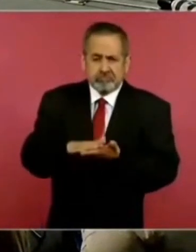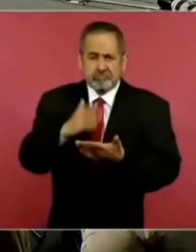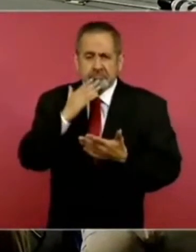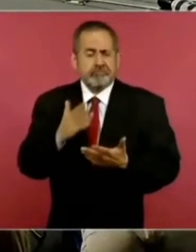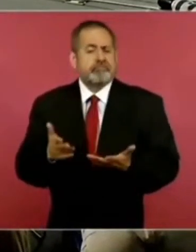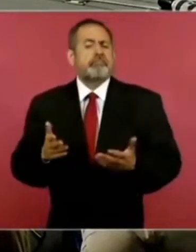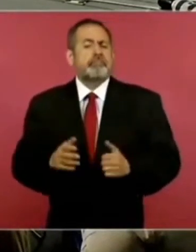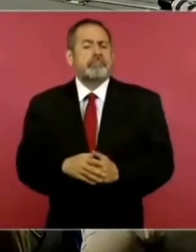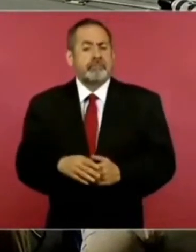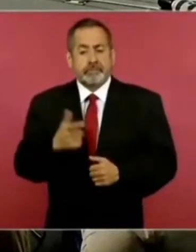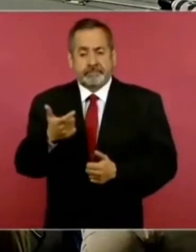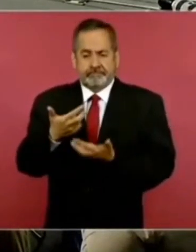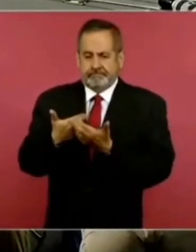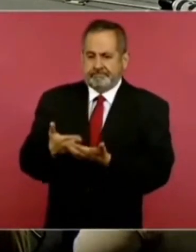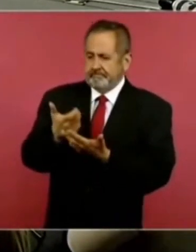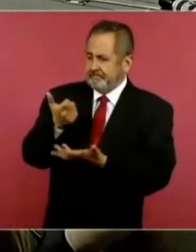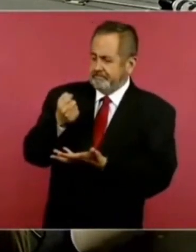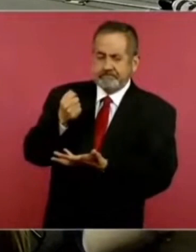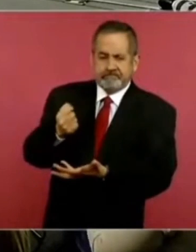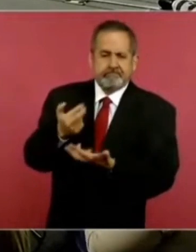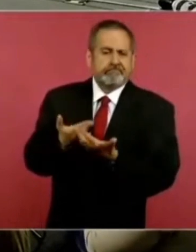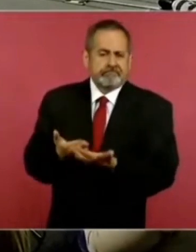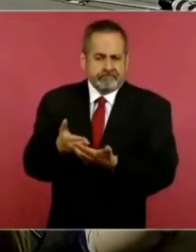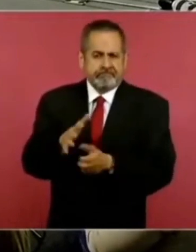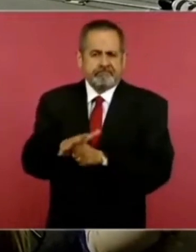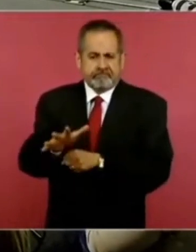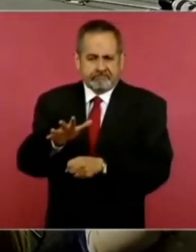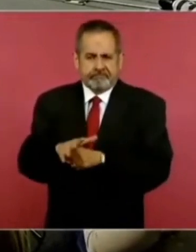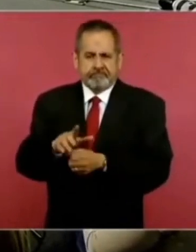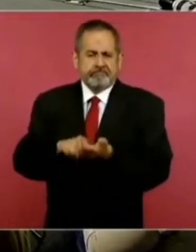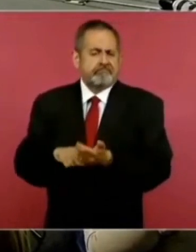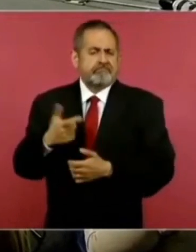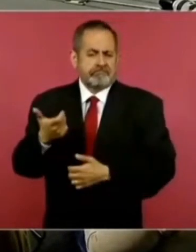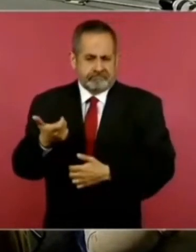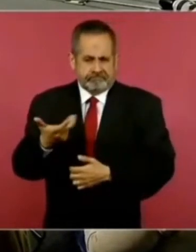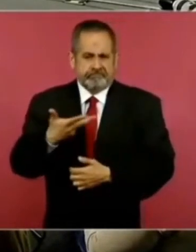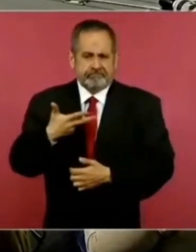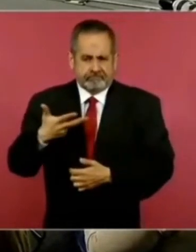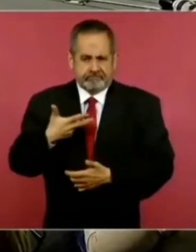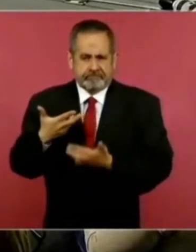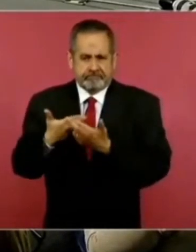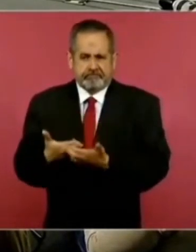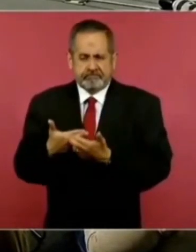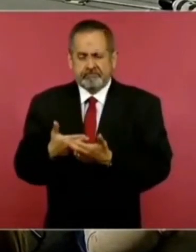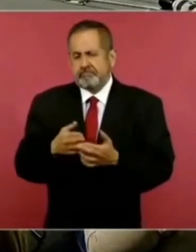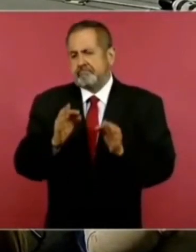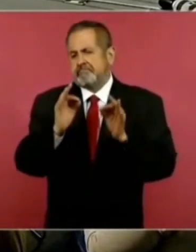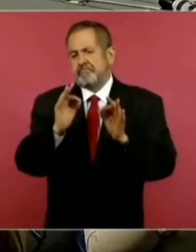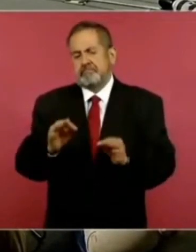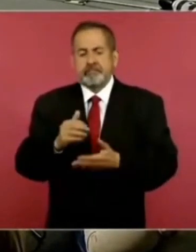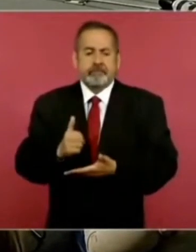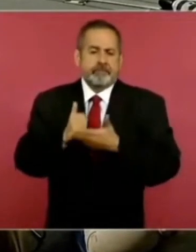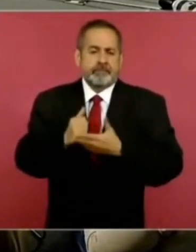Entonces tenemos finanzas públicas sanas. Eso nos ayuda, pero bueno.